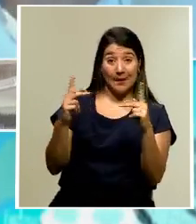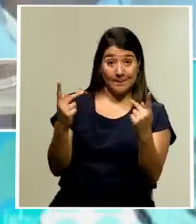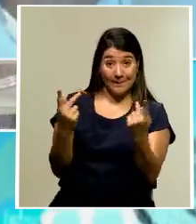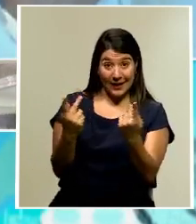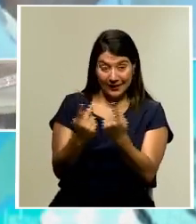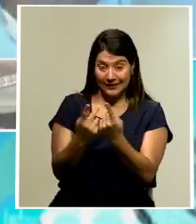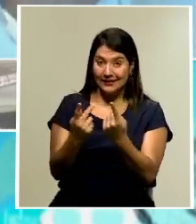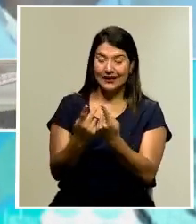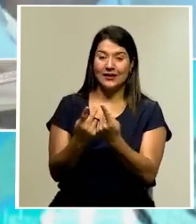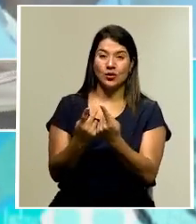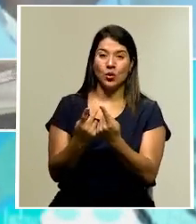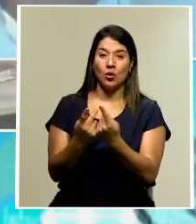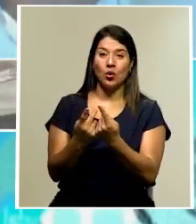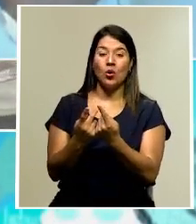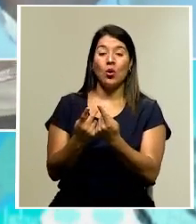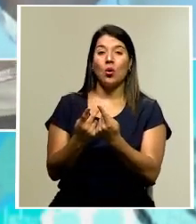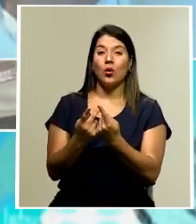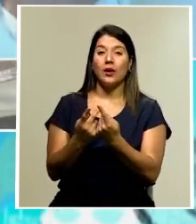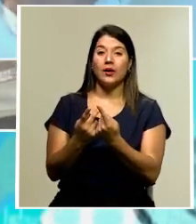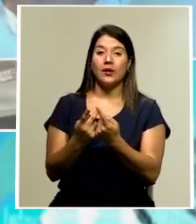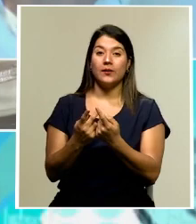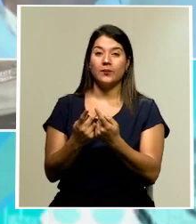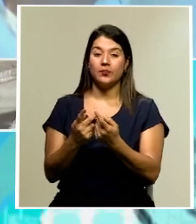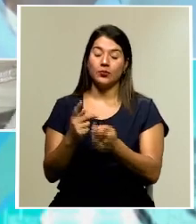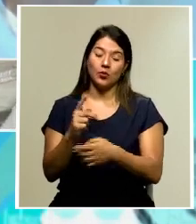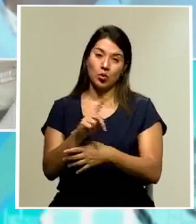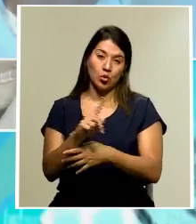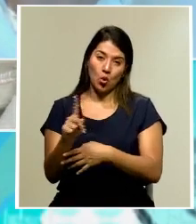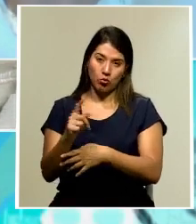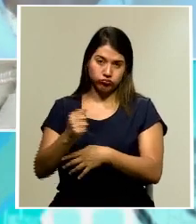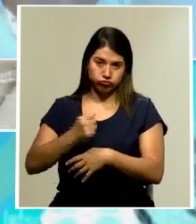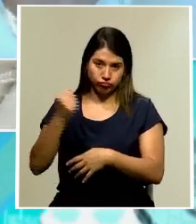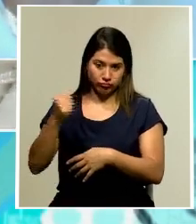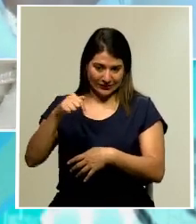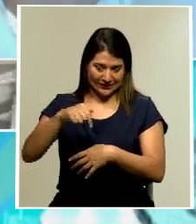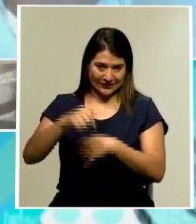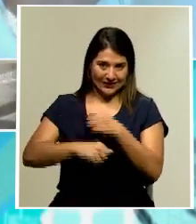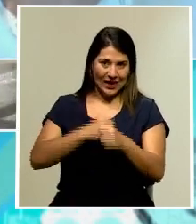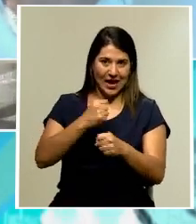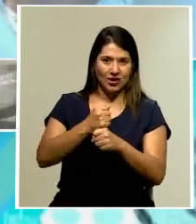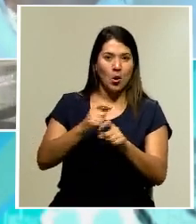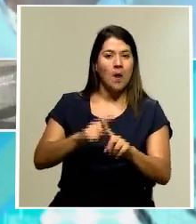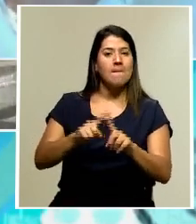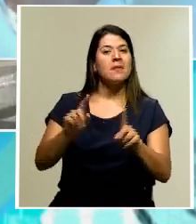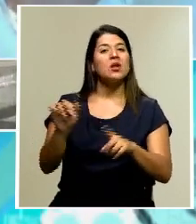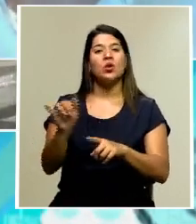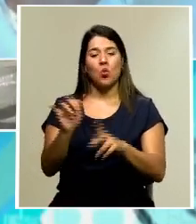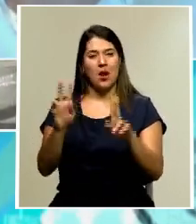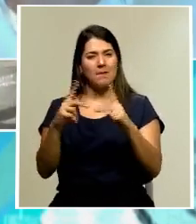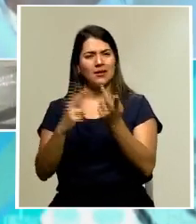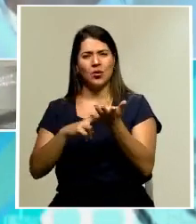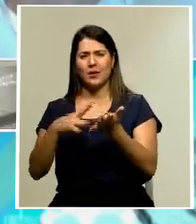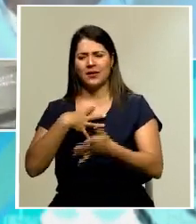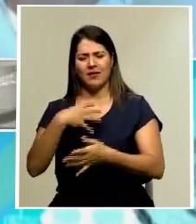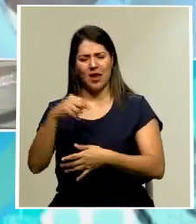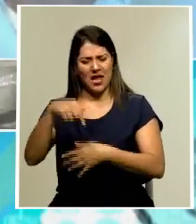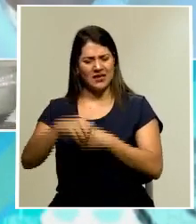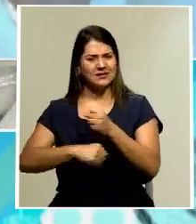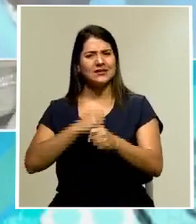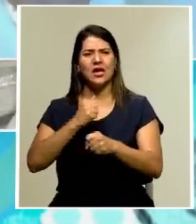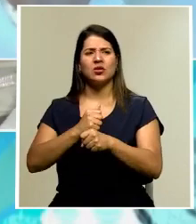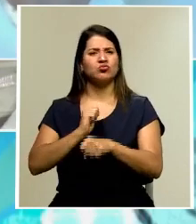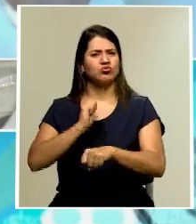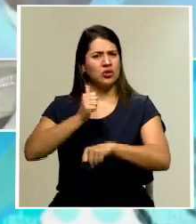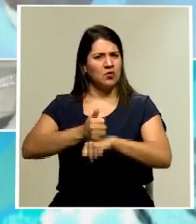este periodo de este año que le resta al gobierno, marque la cancha, digamos, de alguna manera. Don José María Figueres habló en